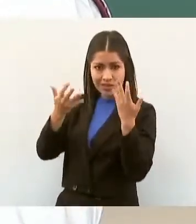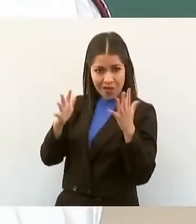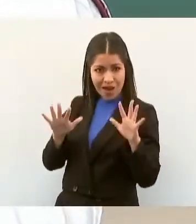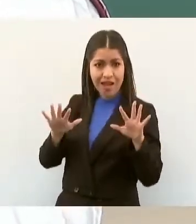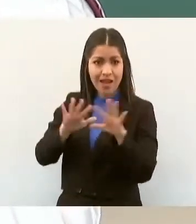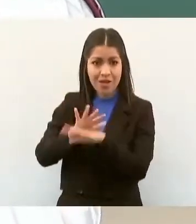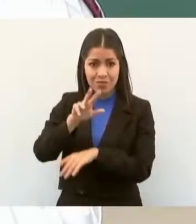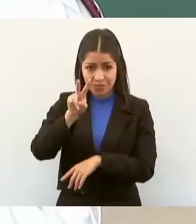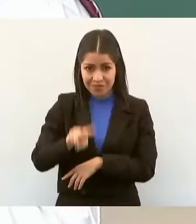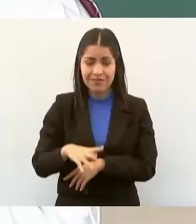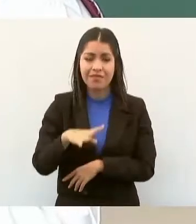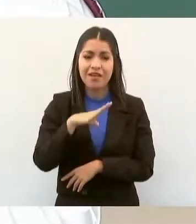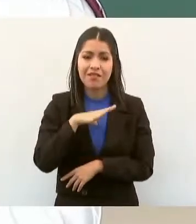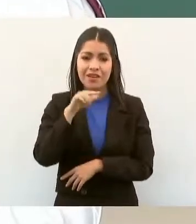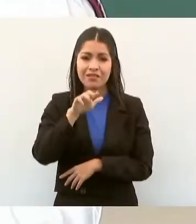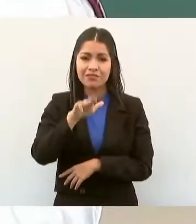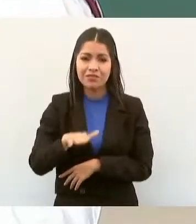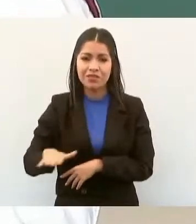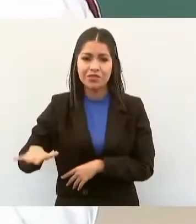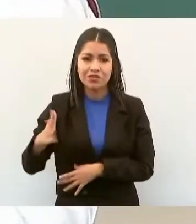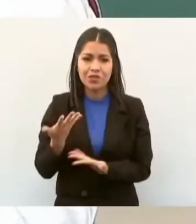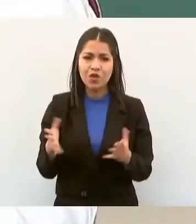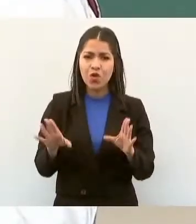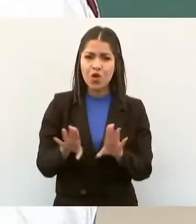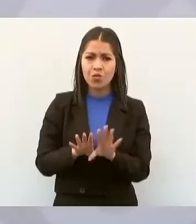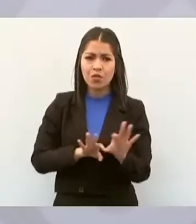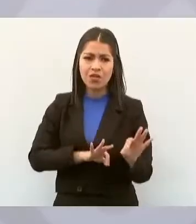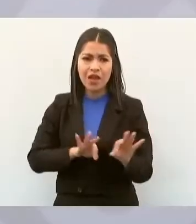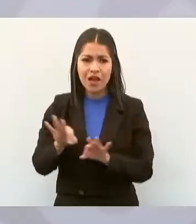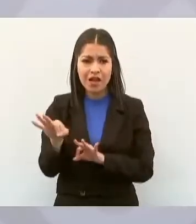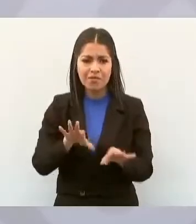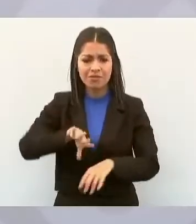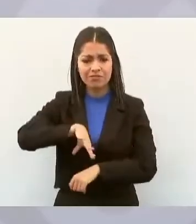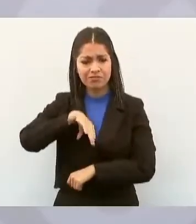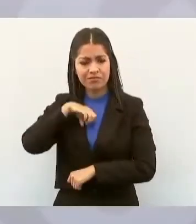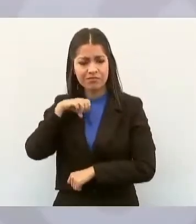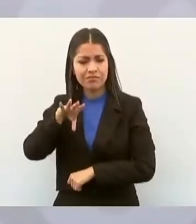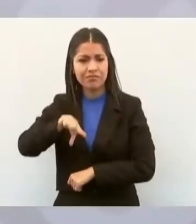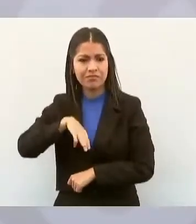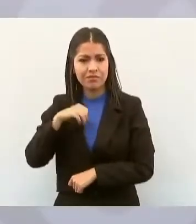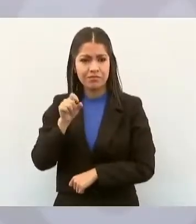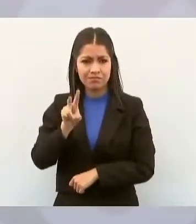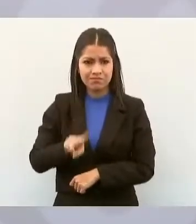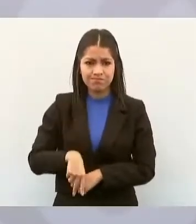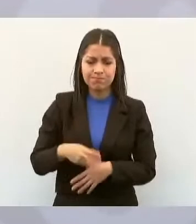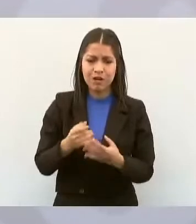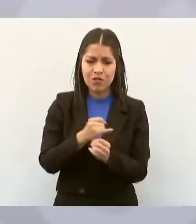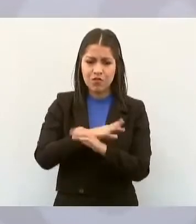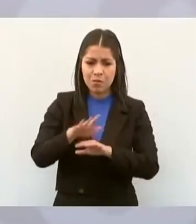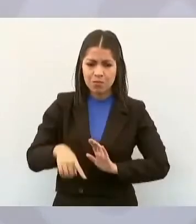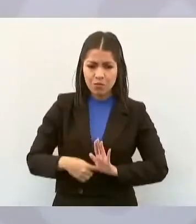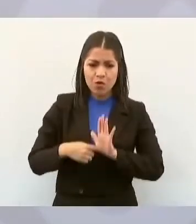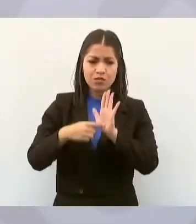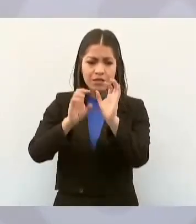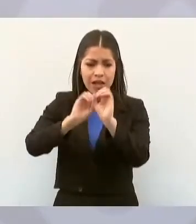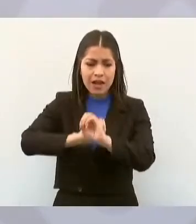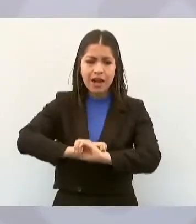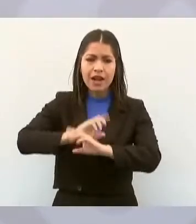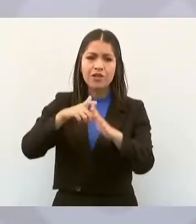con mucho esfuerzo, con honestidad, con transparencia, sin